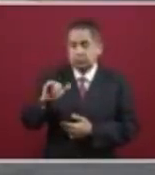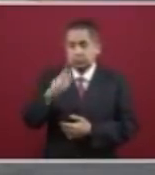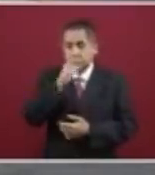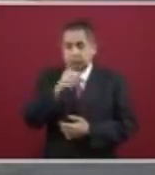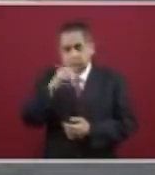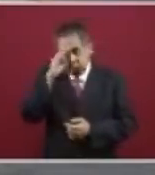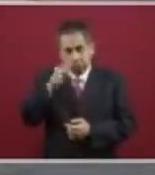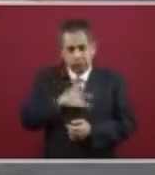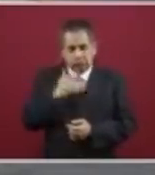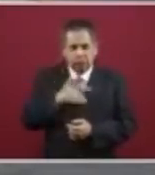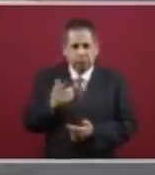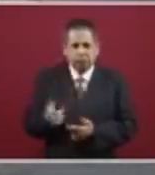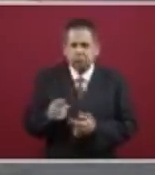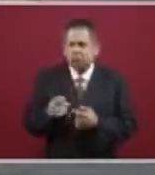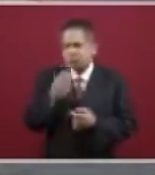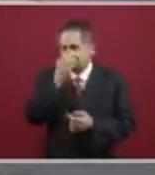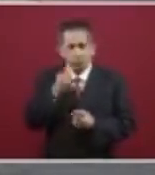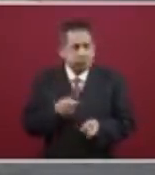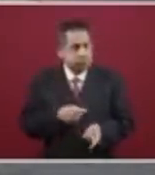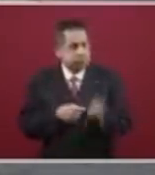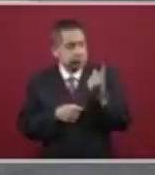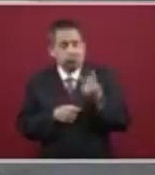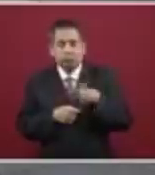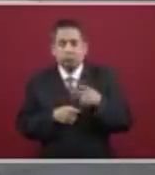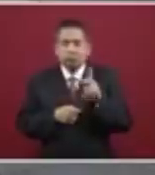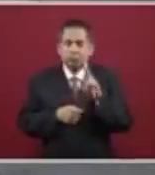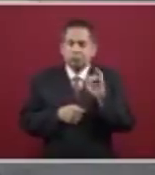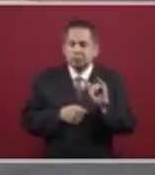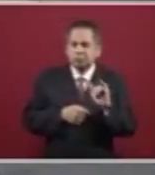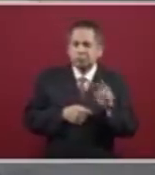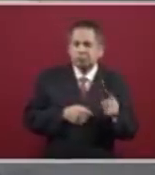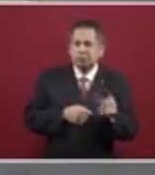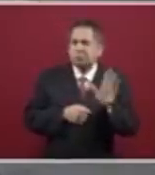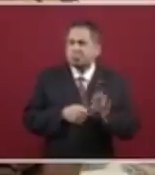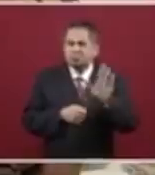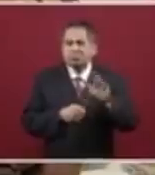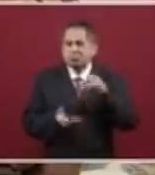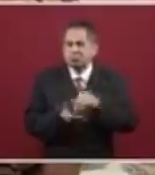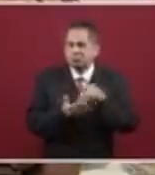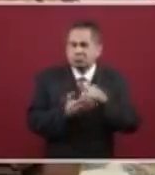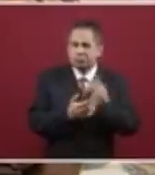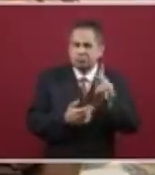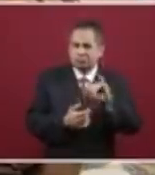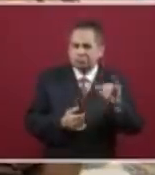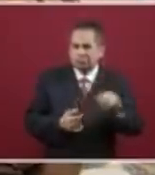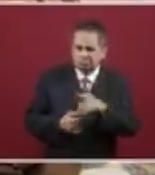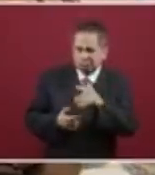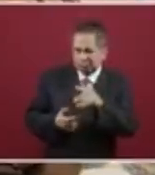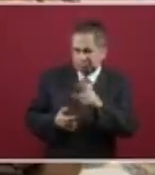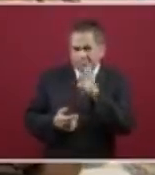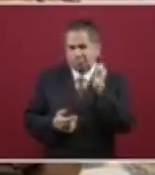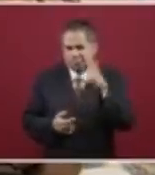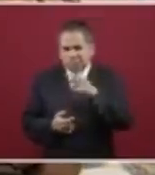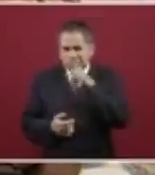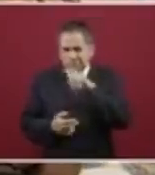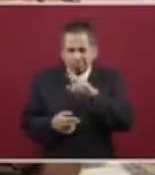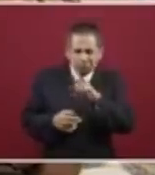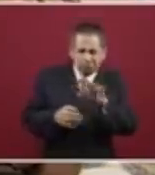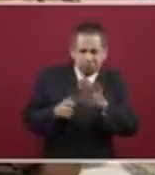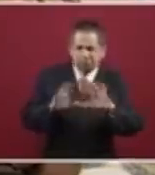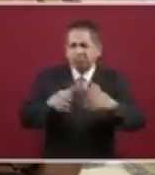perciba así, teniendo solamente una persona del PRI, parezca que el PRI sigue gobernando, ¿eso no le preocupa? Al menos en la cuestión del